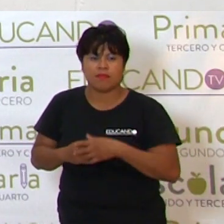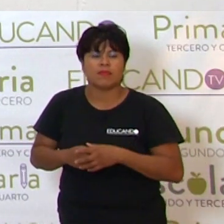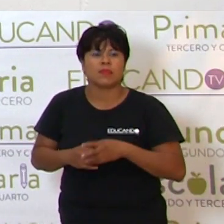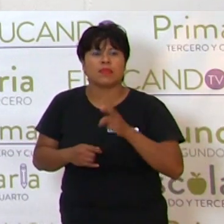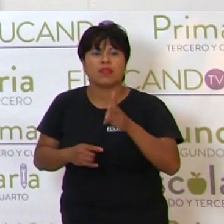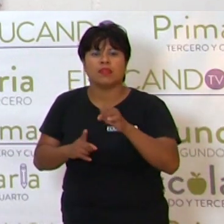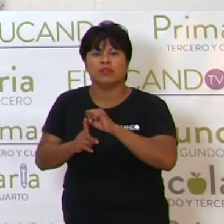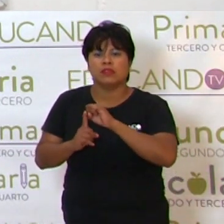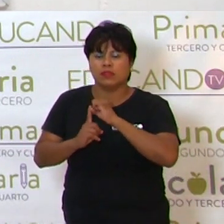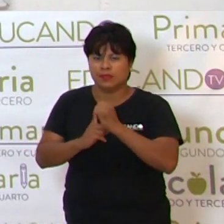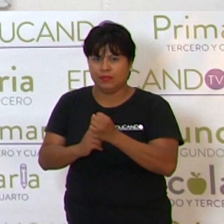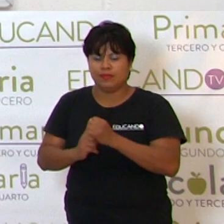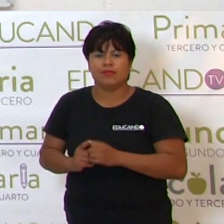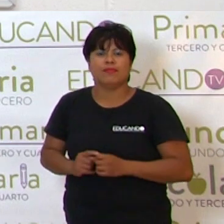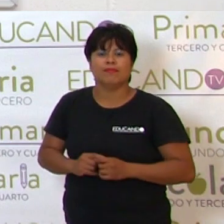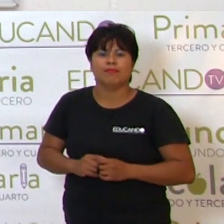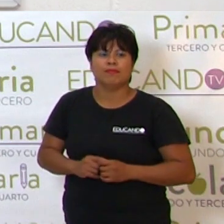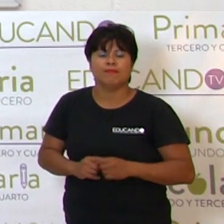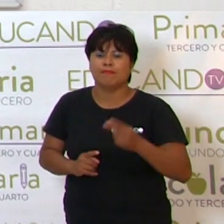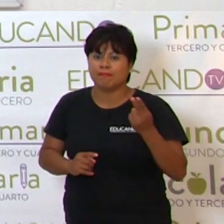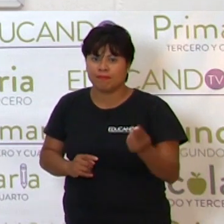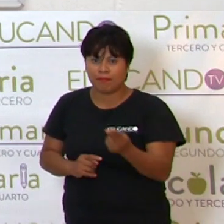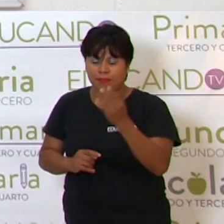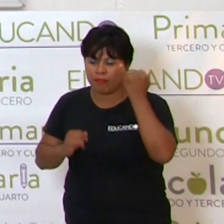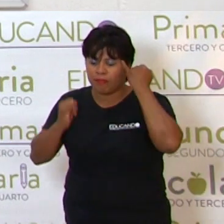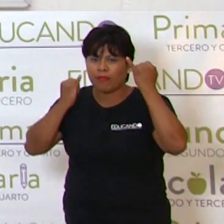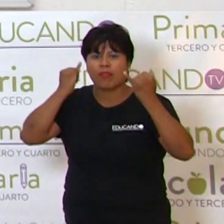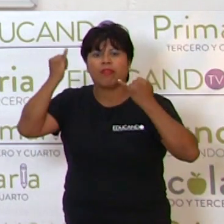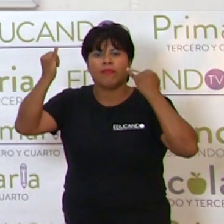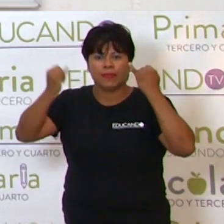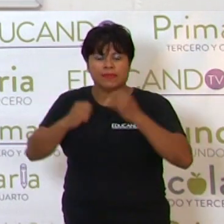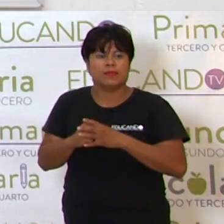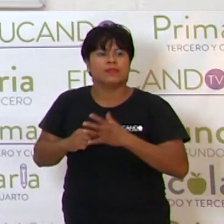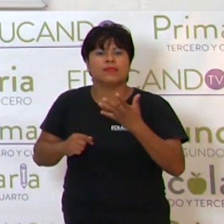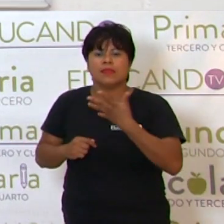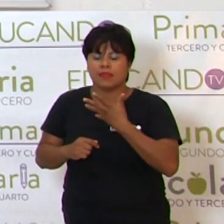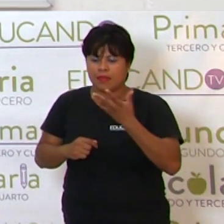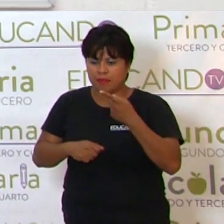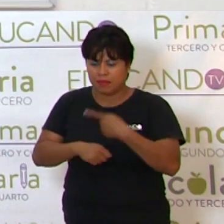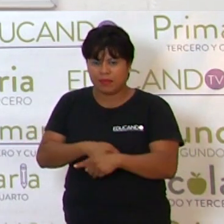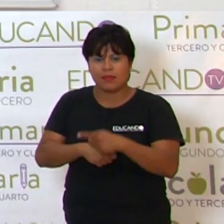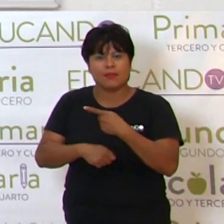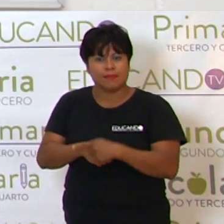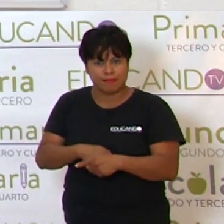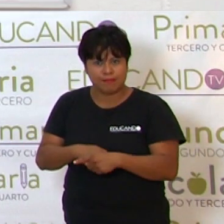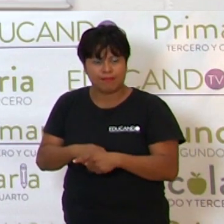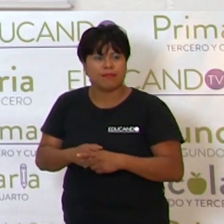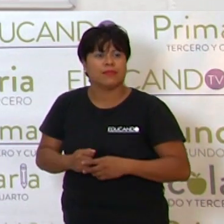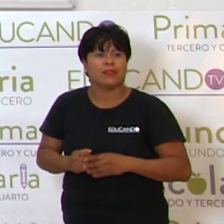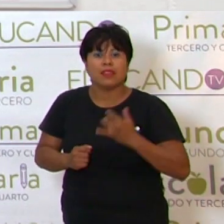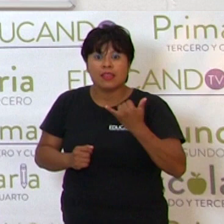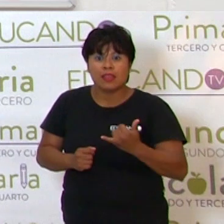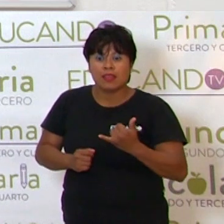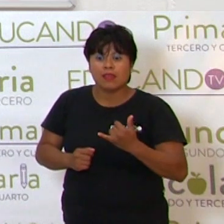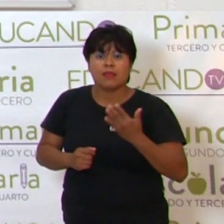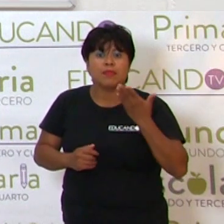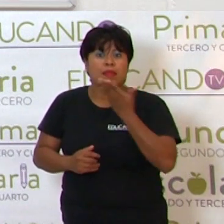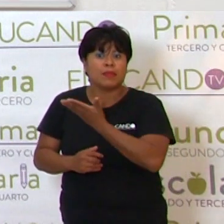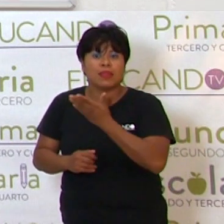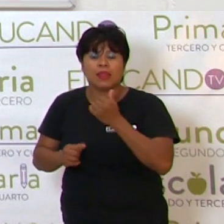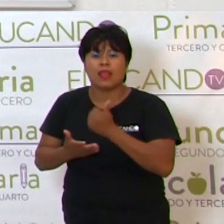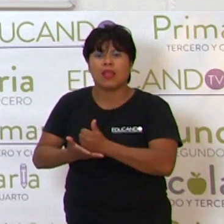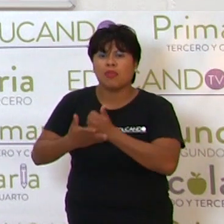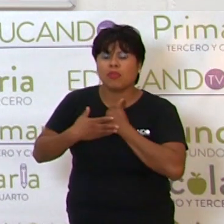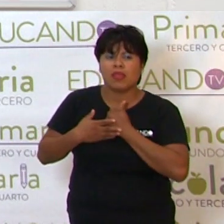las situaciones. Ustedes van a imaginar que están en peligro y que van a pedir ayuda,